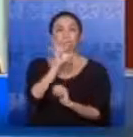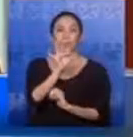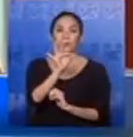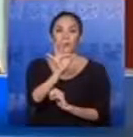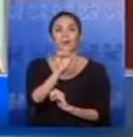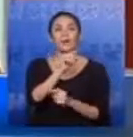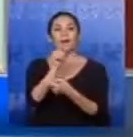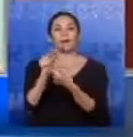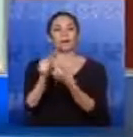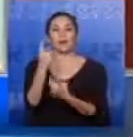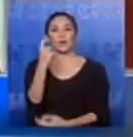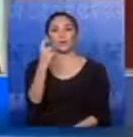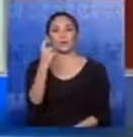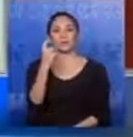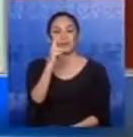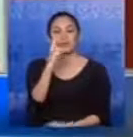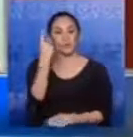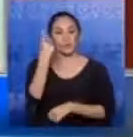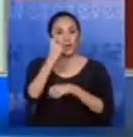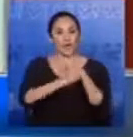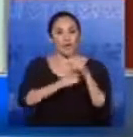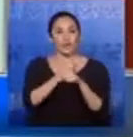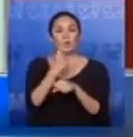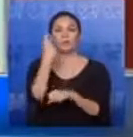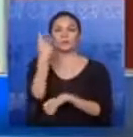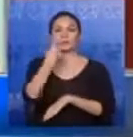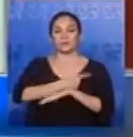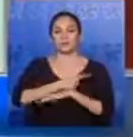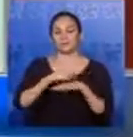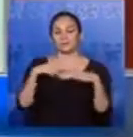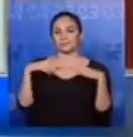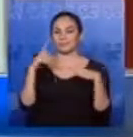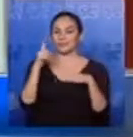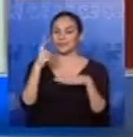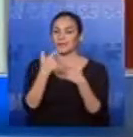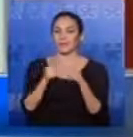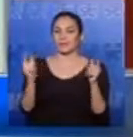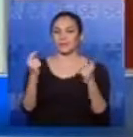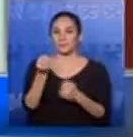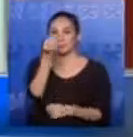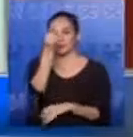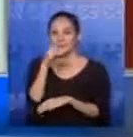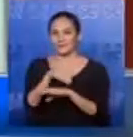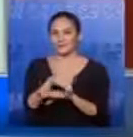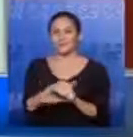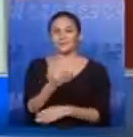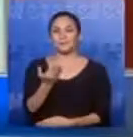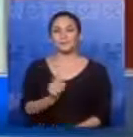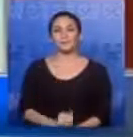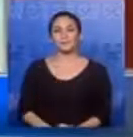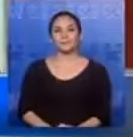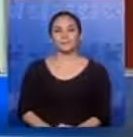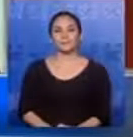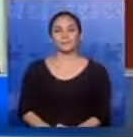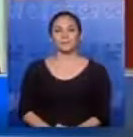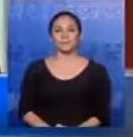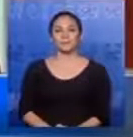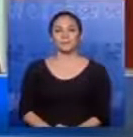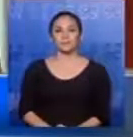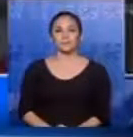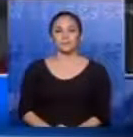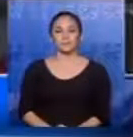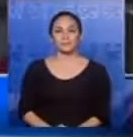a 11 en un año. Cristian Hidalgo nos amplía la información. Buenas tardes. Adelante.